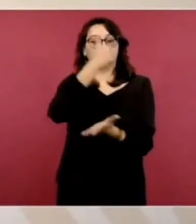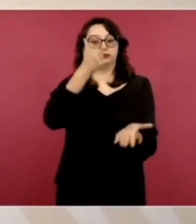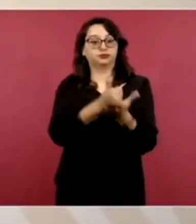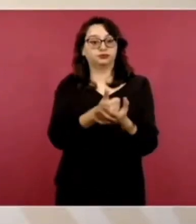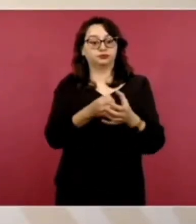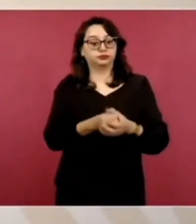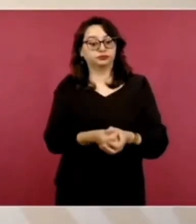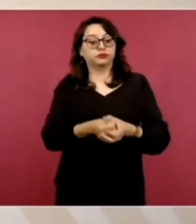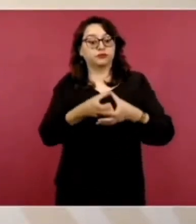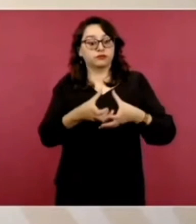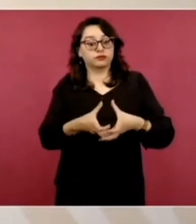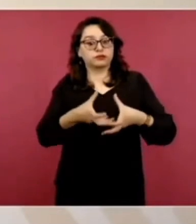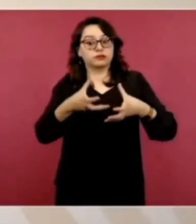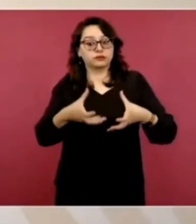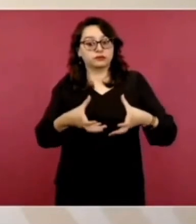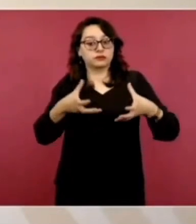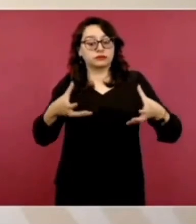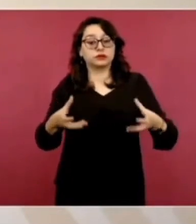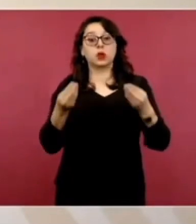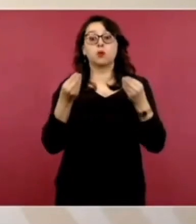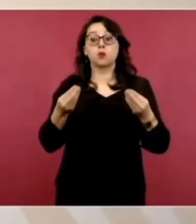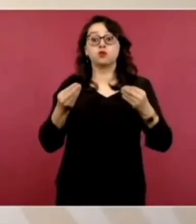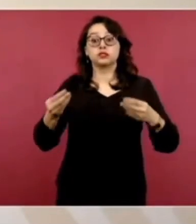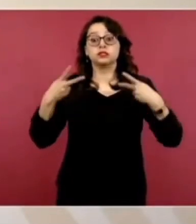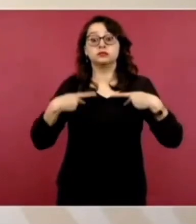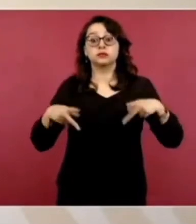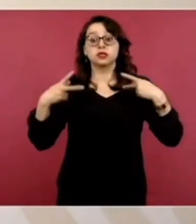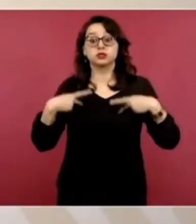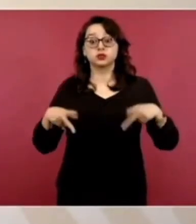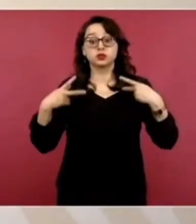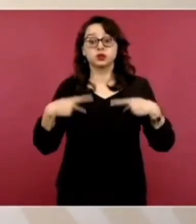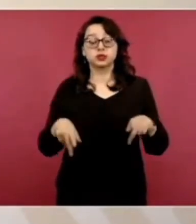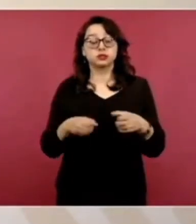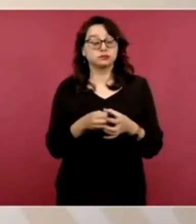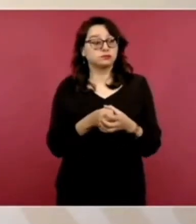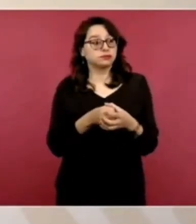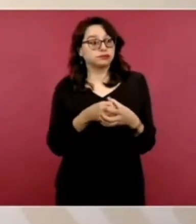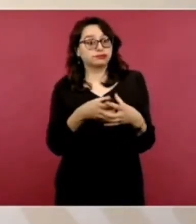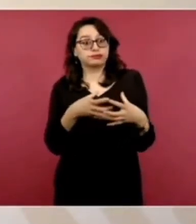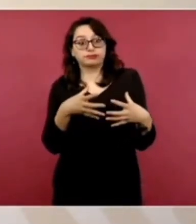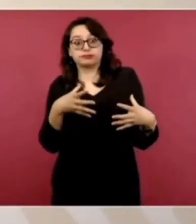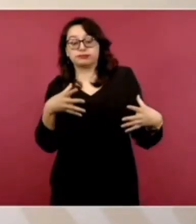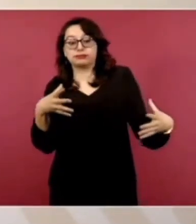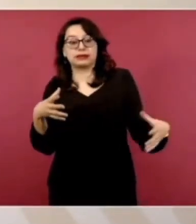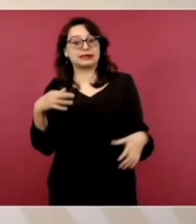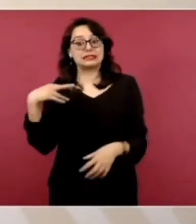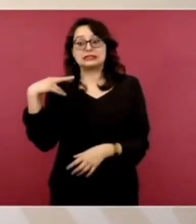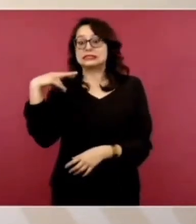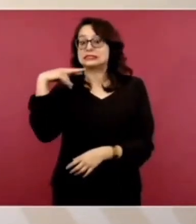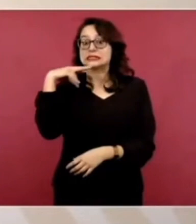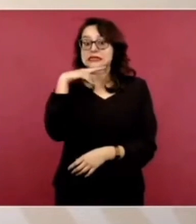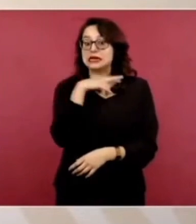tiene tasas de crecimiento por encima de la media nacional.